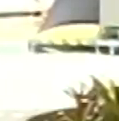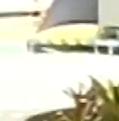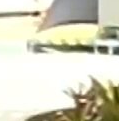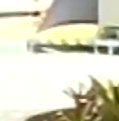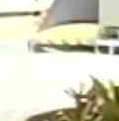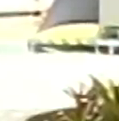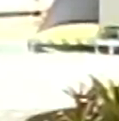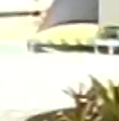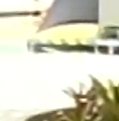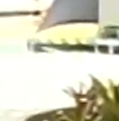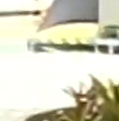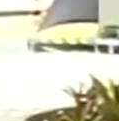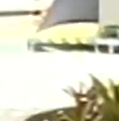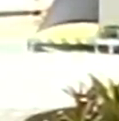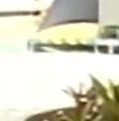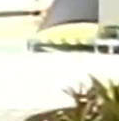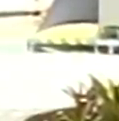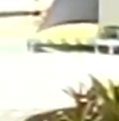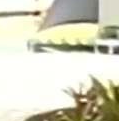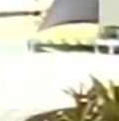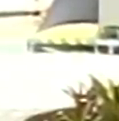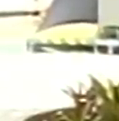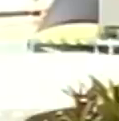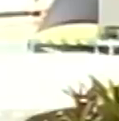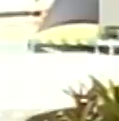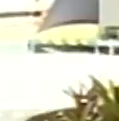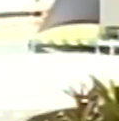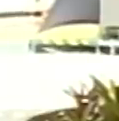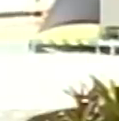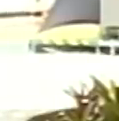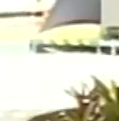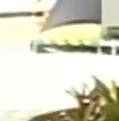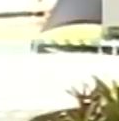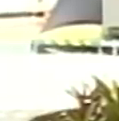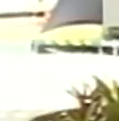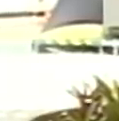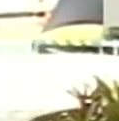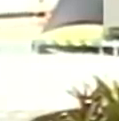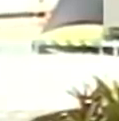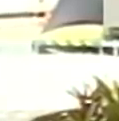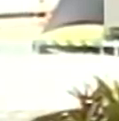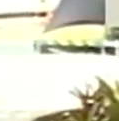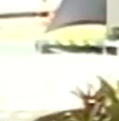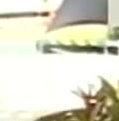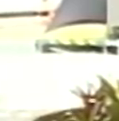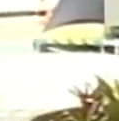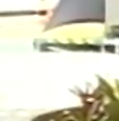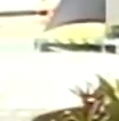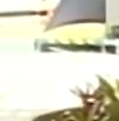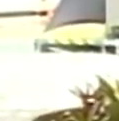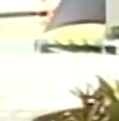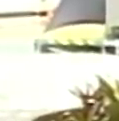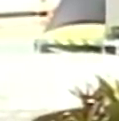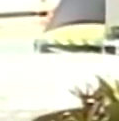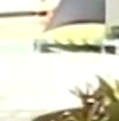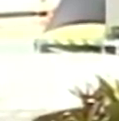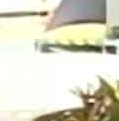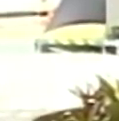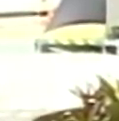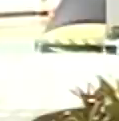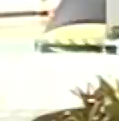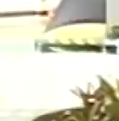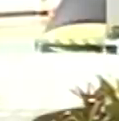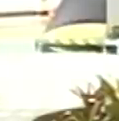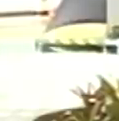Así es, Barry. Nosotros establecemos este contacto desde el Palacio Federal Legislativo, donde el presidente del Parlamento venezolano, doctor